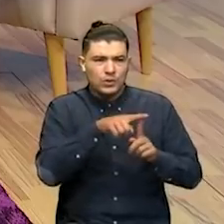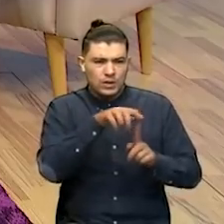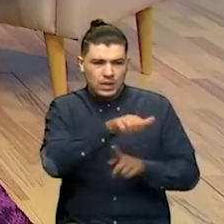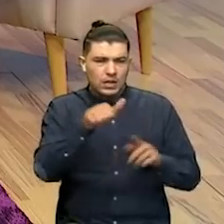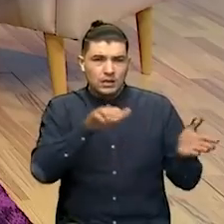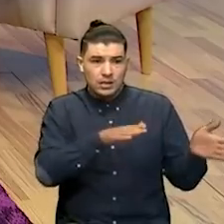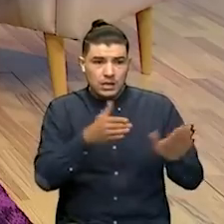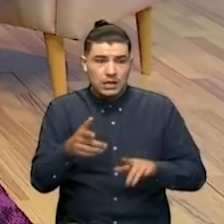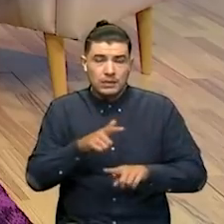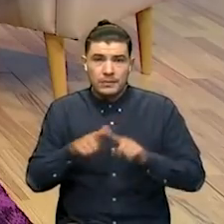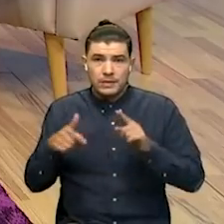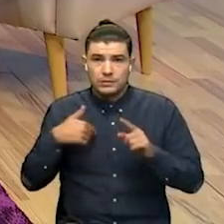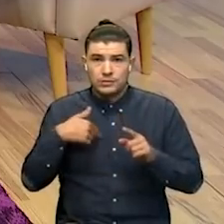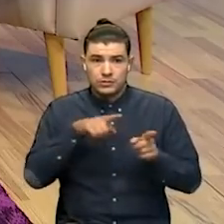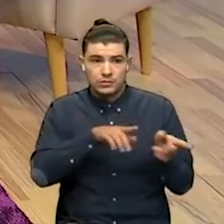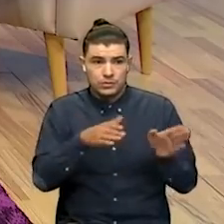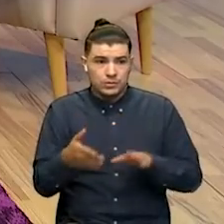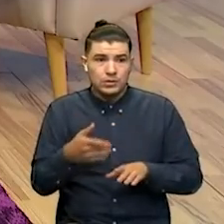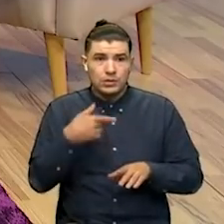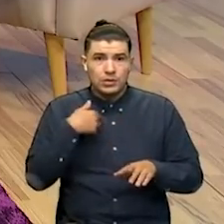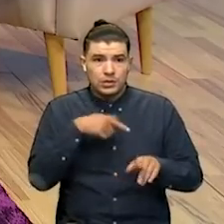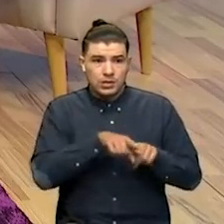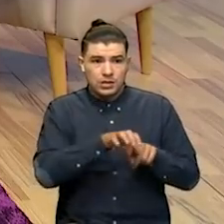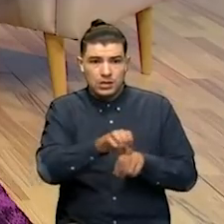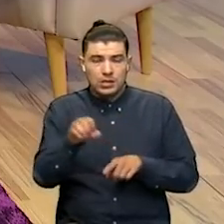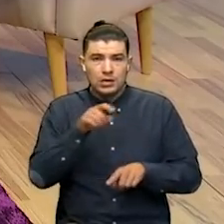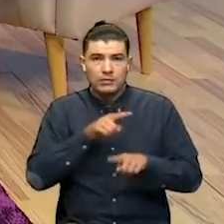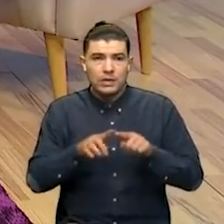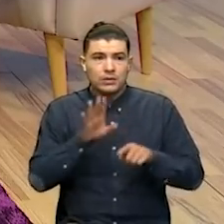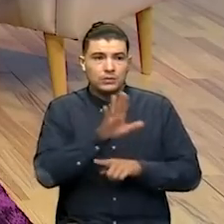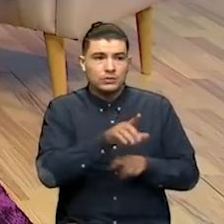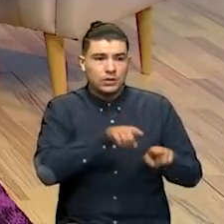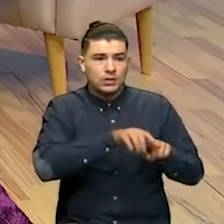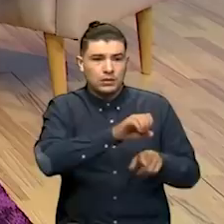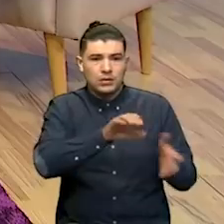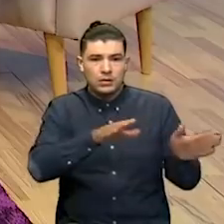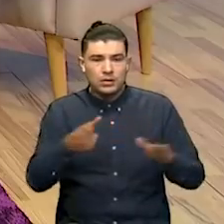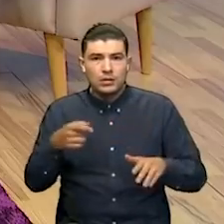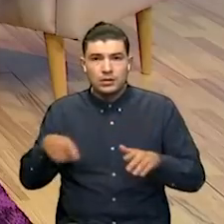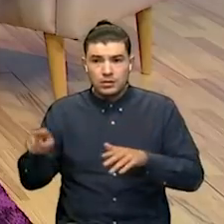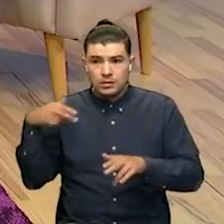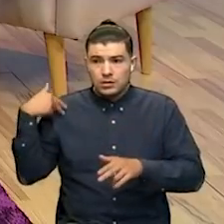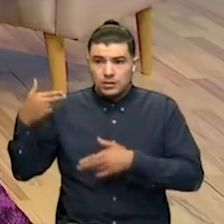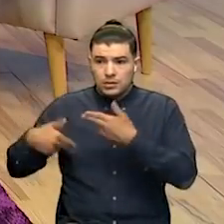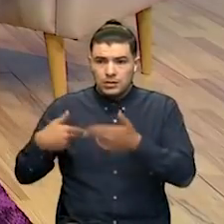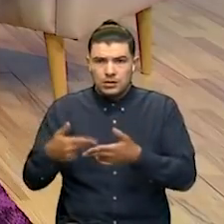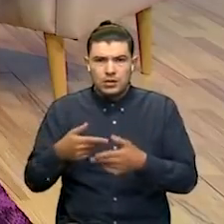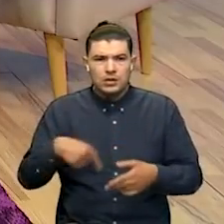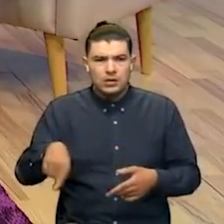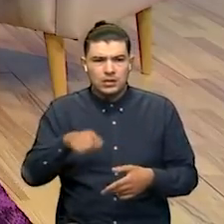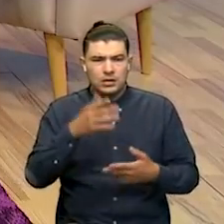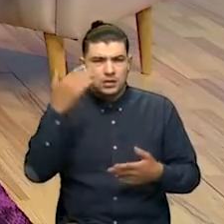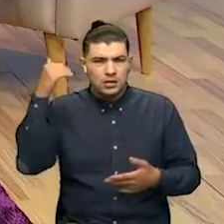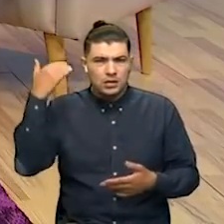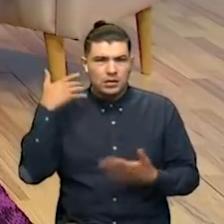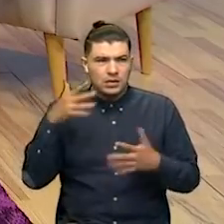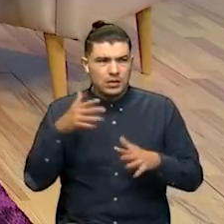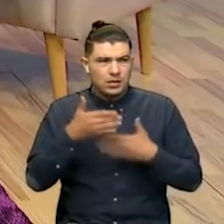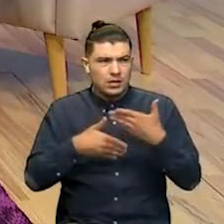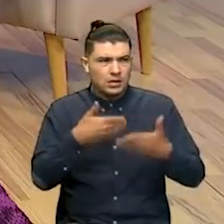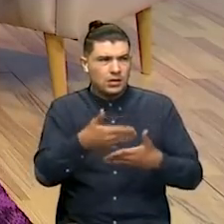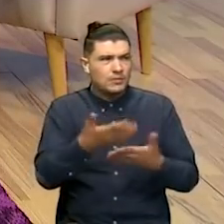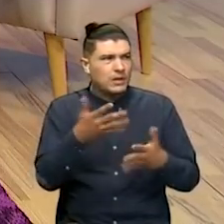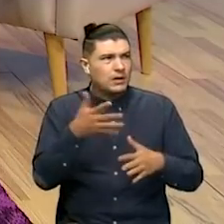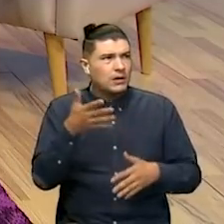tengo entendido que al fallecer eso le quedan a los hermanos, y como los hermanos ya fallecieron, le quedan a los sobrinos. Eso hace aproximadamente, es un proceso que hace,